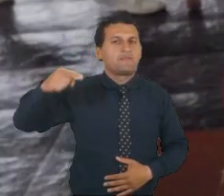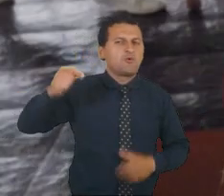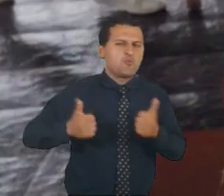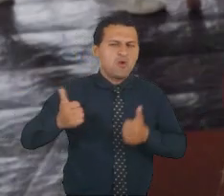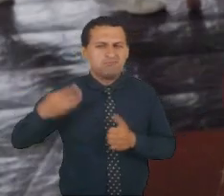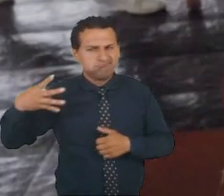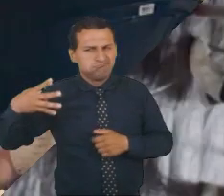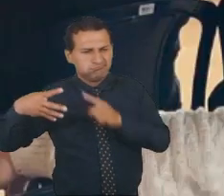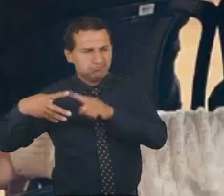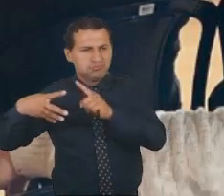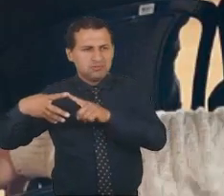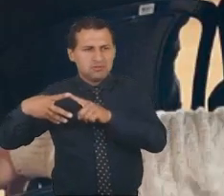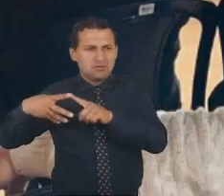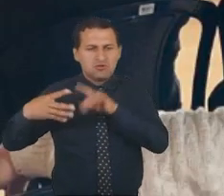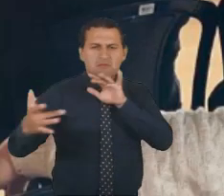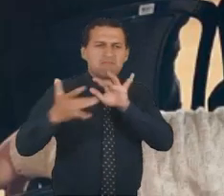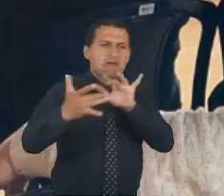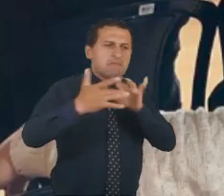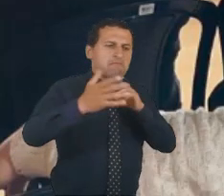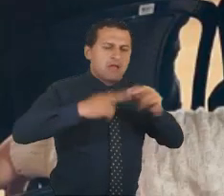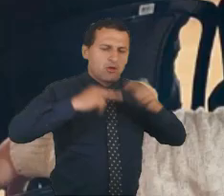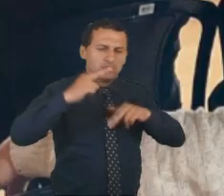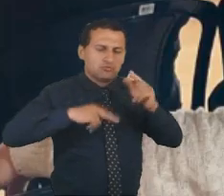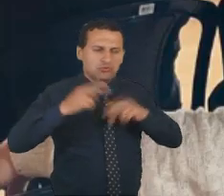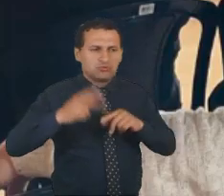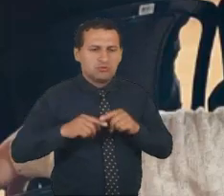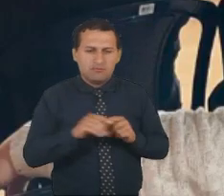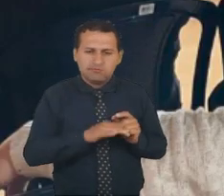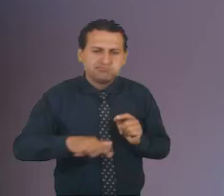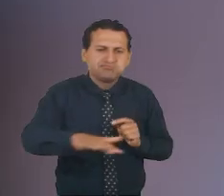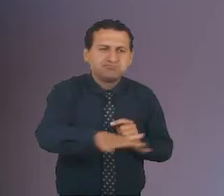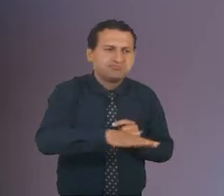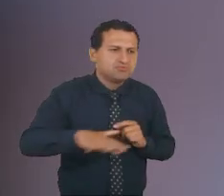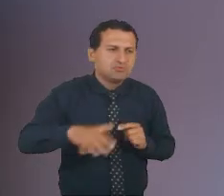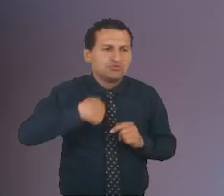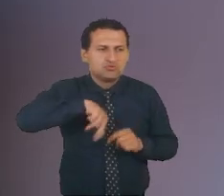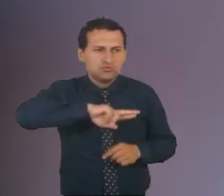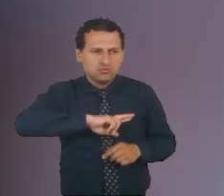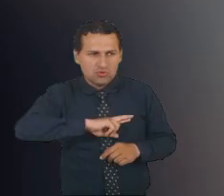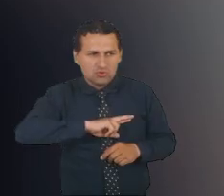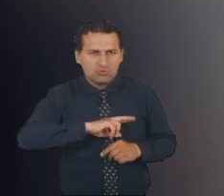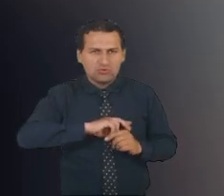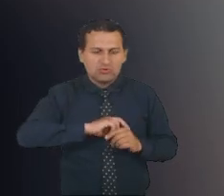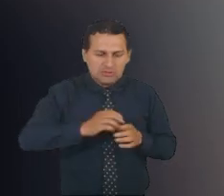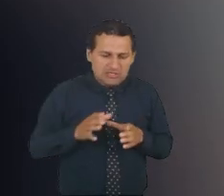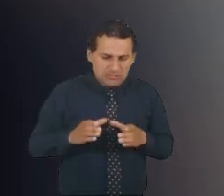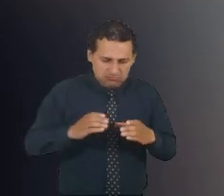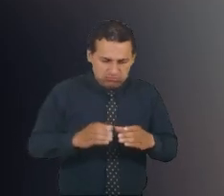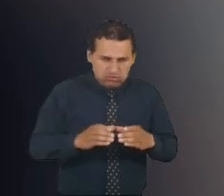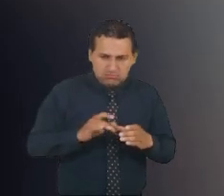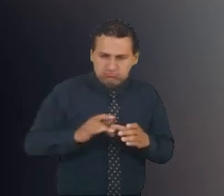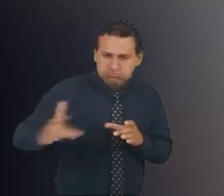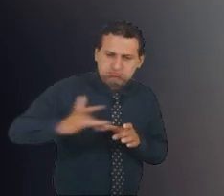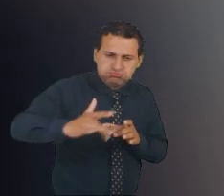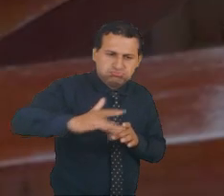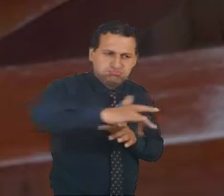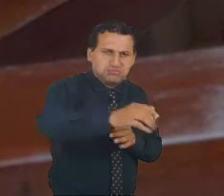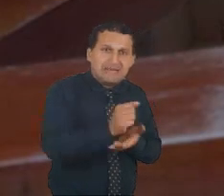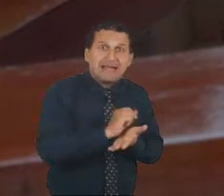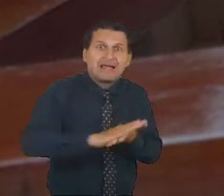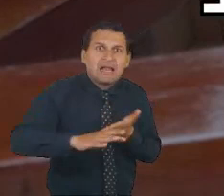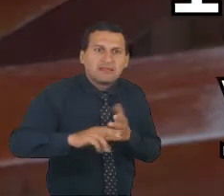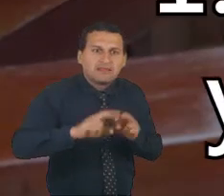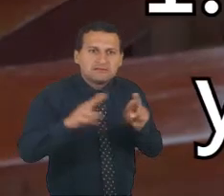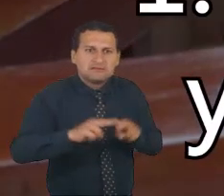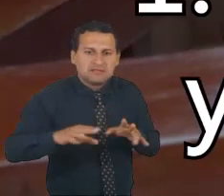que beneficiaron y ayudaron a la comunidad, contribuyendo en gran medida al desarrollo de este sector. La primera es infraestructura